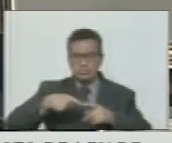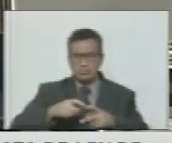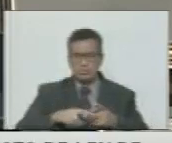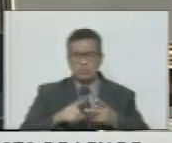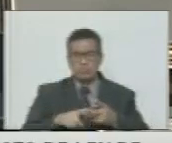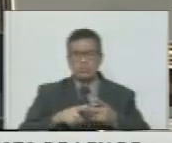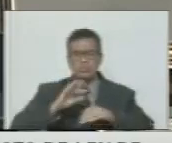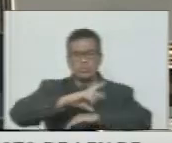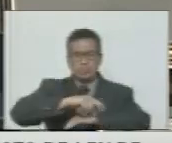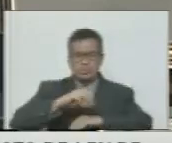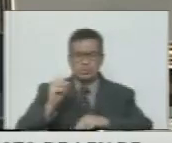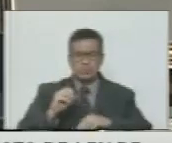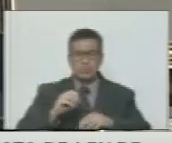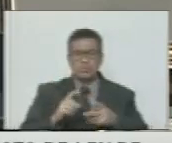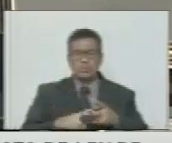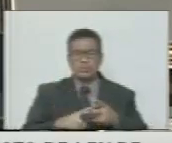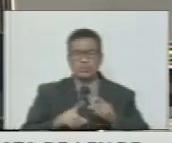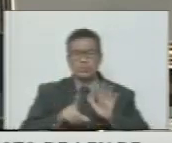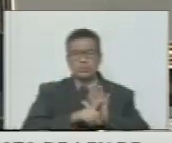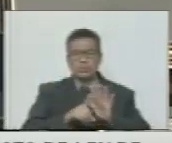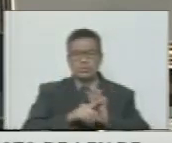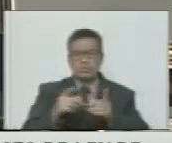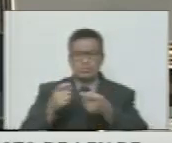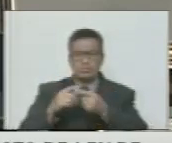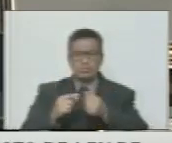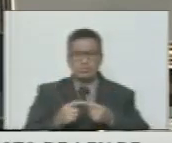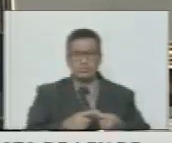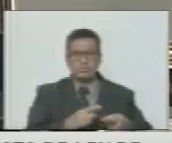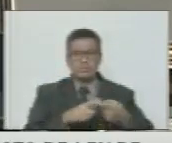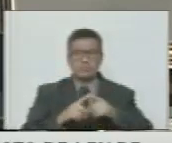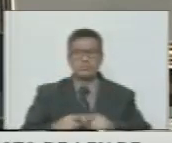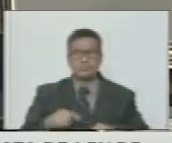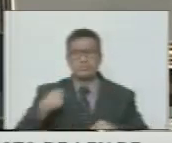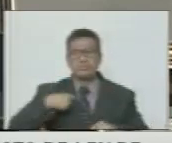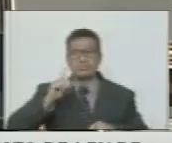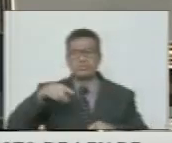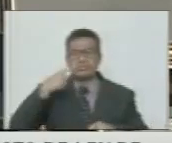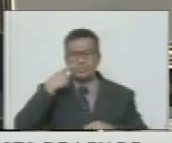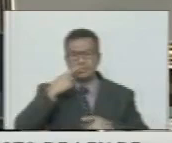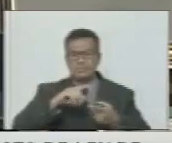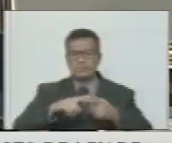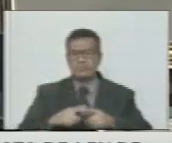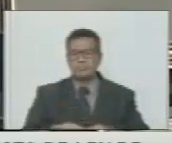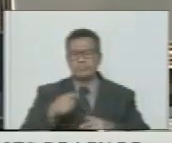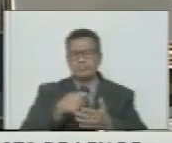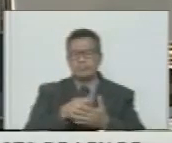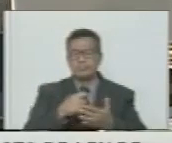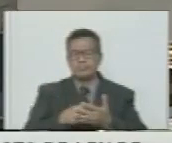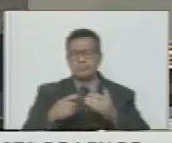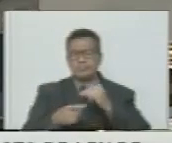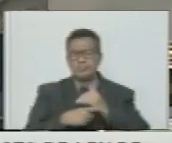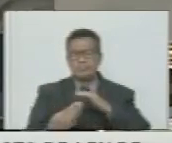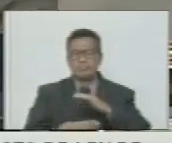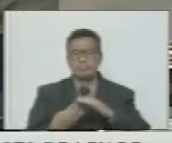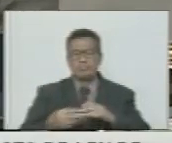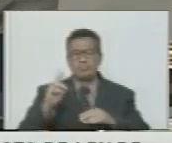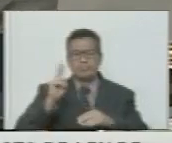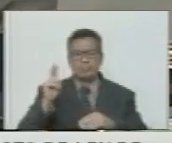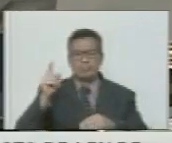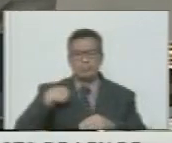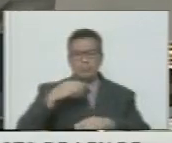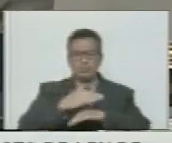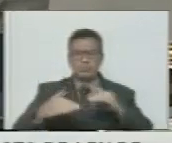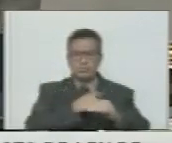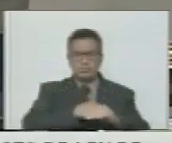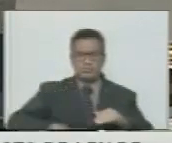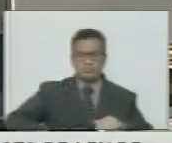coma, delitos de corrupción o los ilícitos financieros, delitos graves de corrupción o los ilícitos financieros previstos en la legislación de la